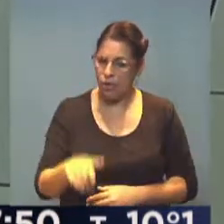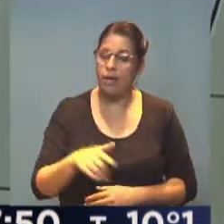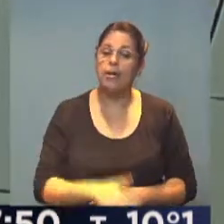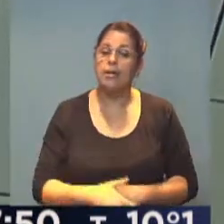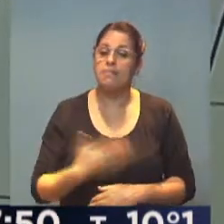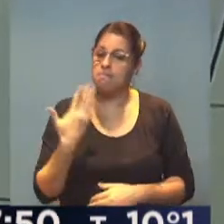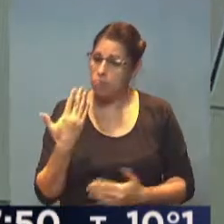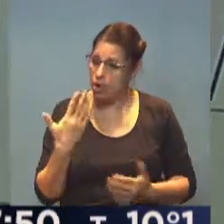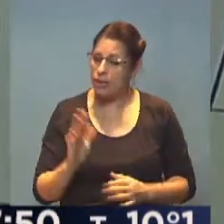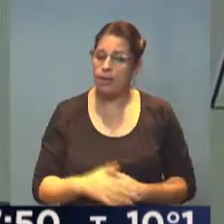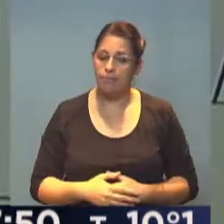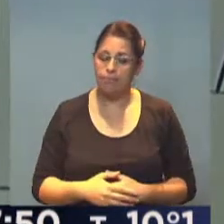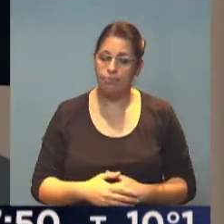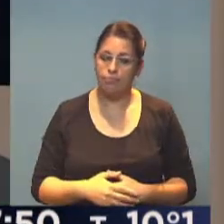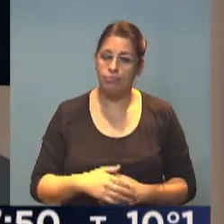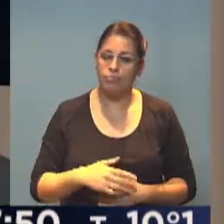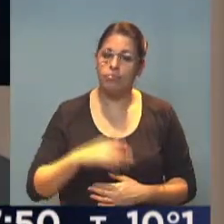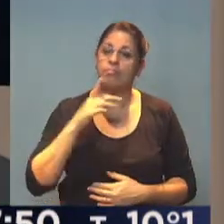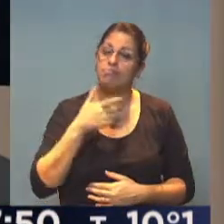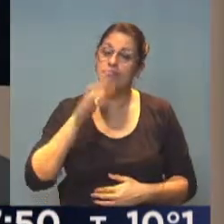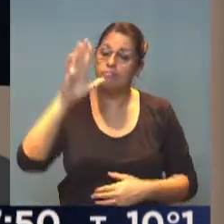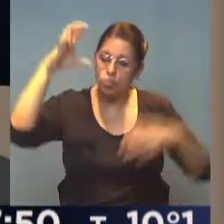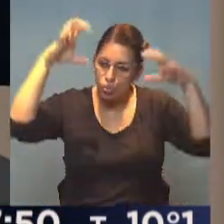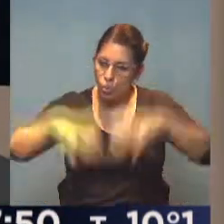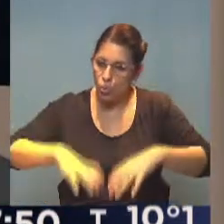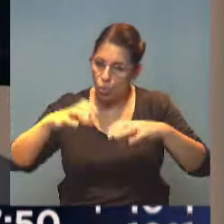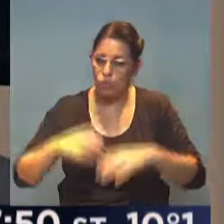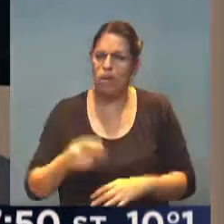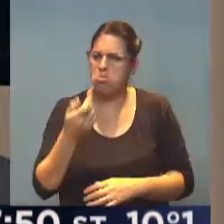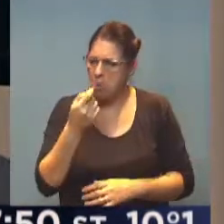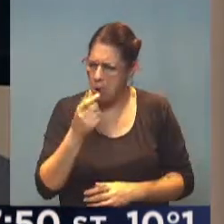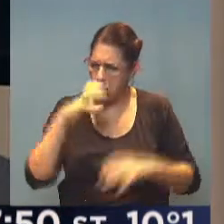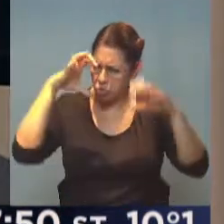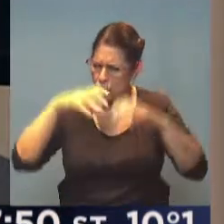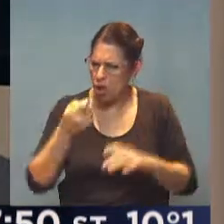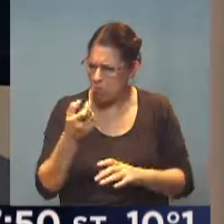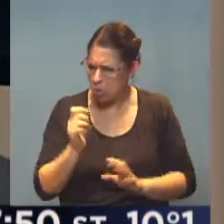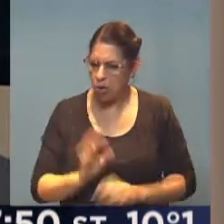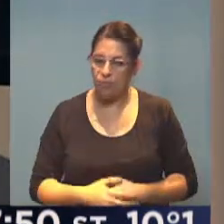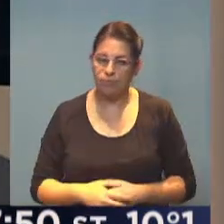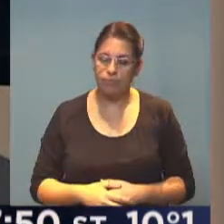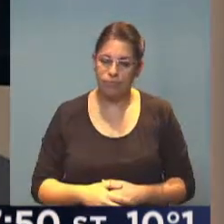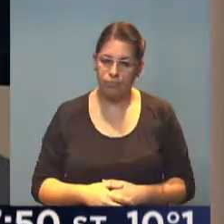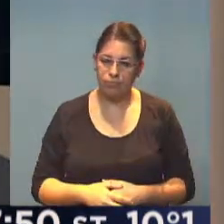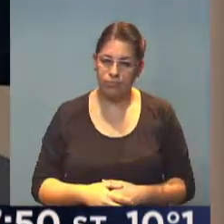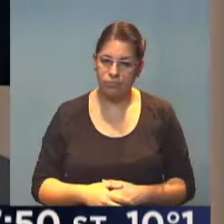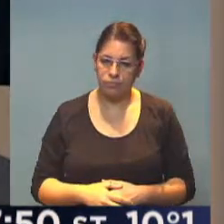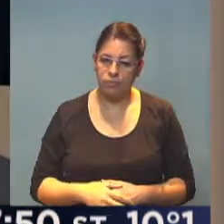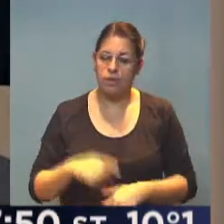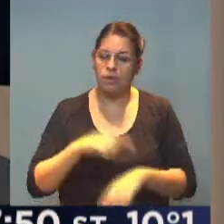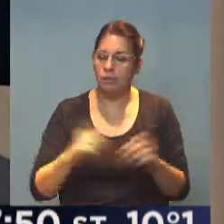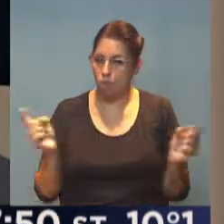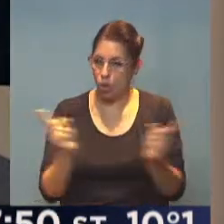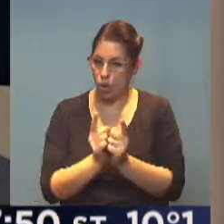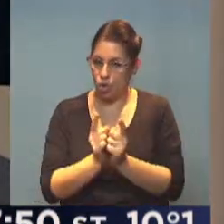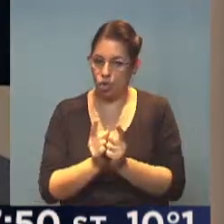bien producirse algo de precipitación, no grandes diluvios, alguna lluvia nada más de pasaje rápido.